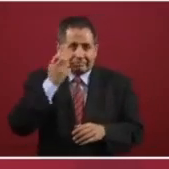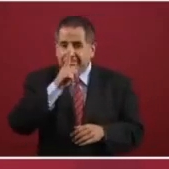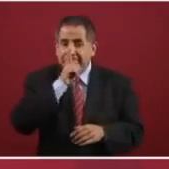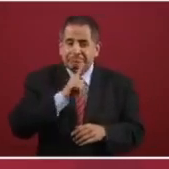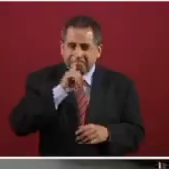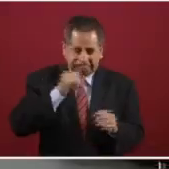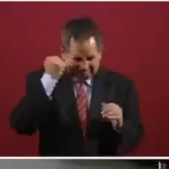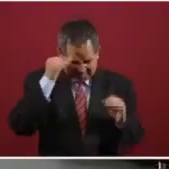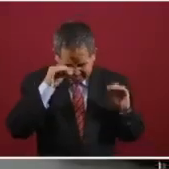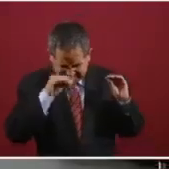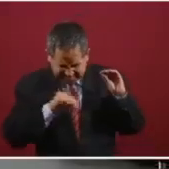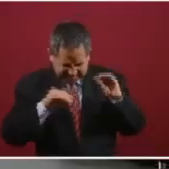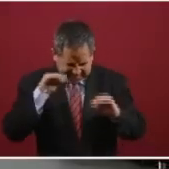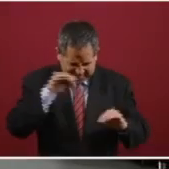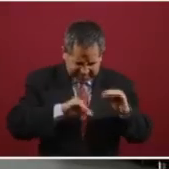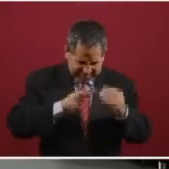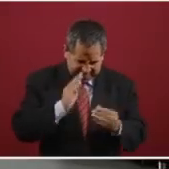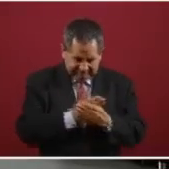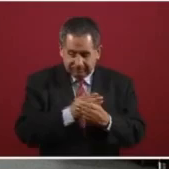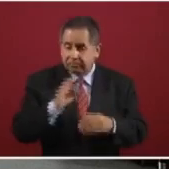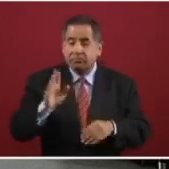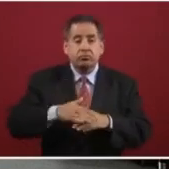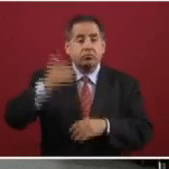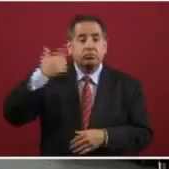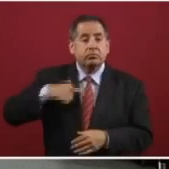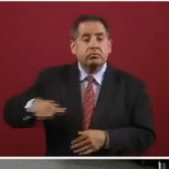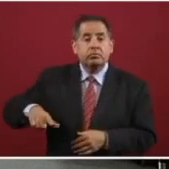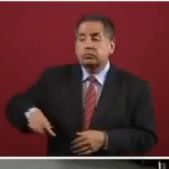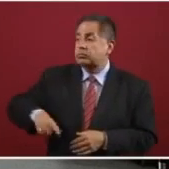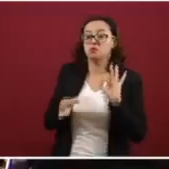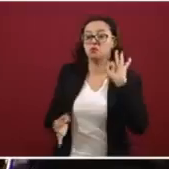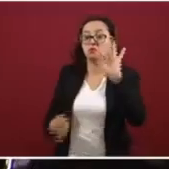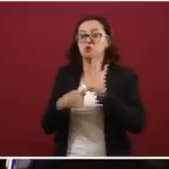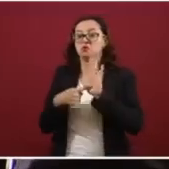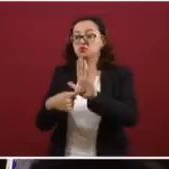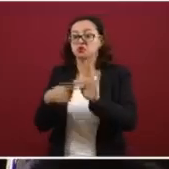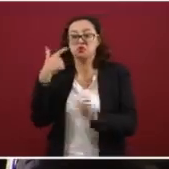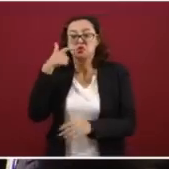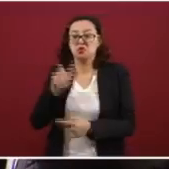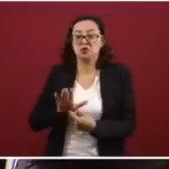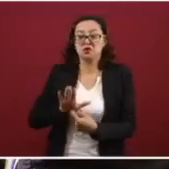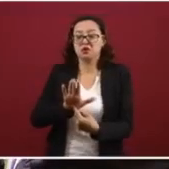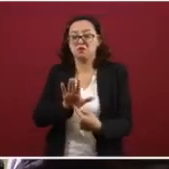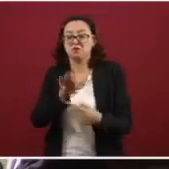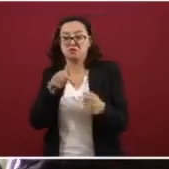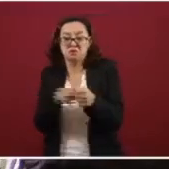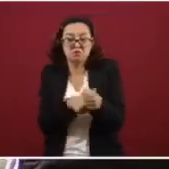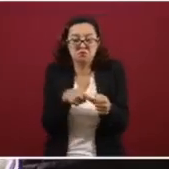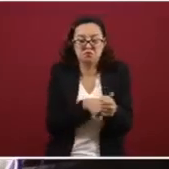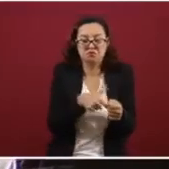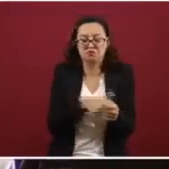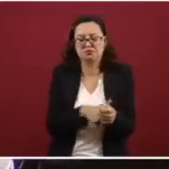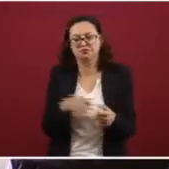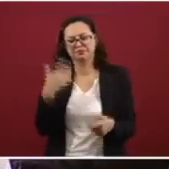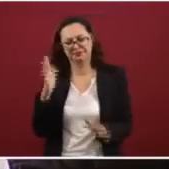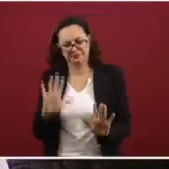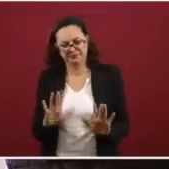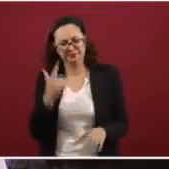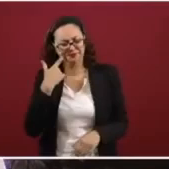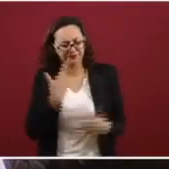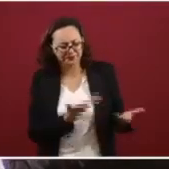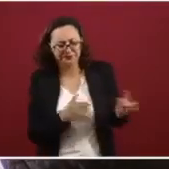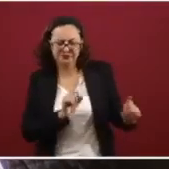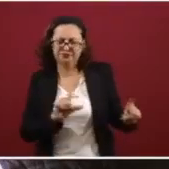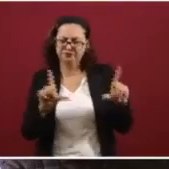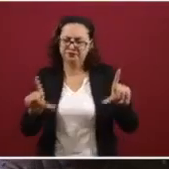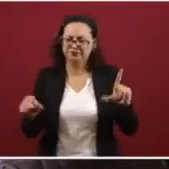delitos fabricados, porque había consigna. En la conferencia de este 24 de julio desde Palacio Nacional, el mandatario certificó su firma para